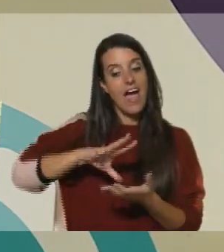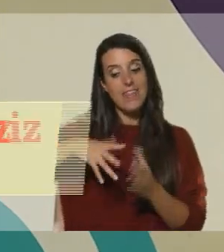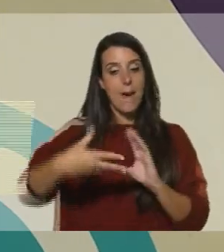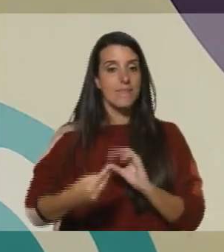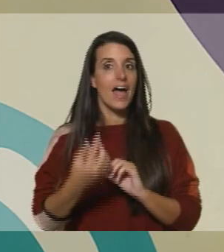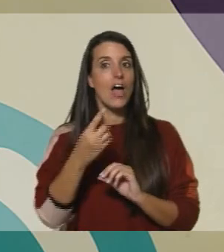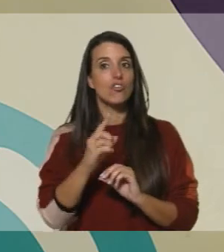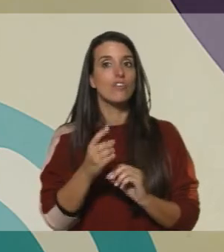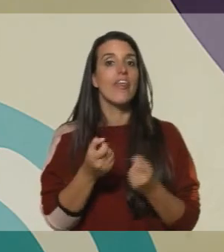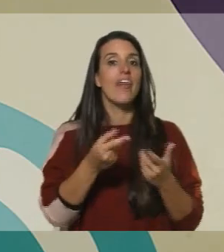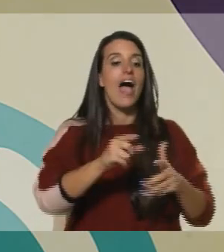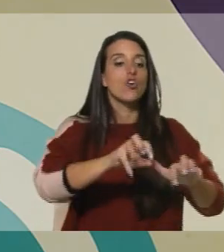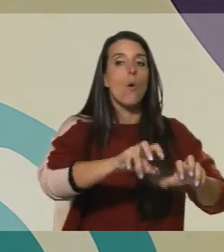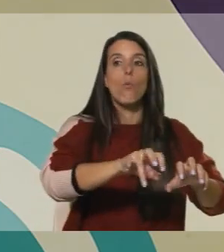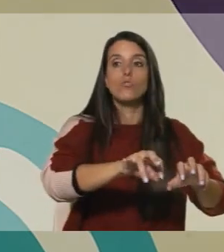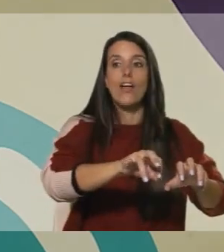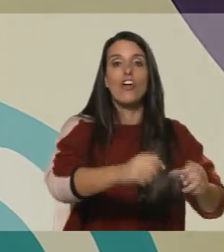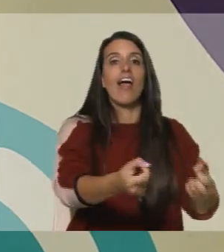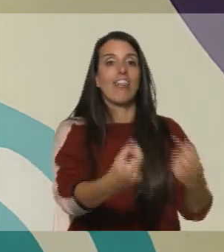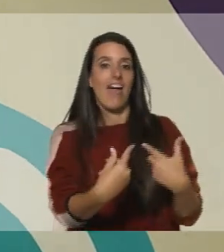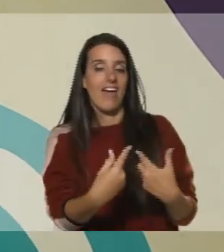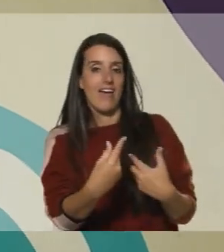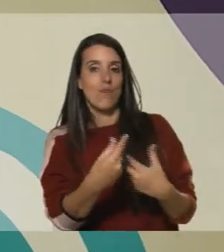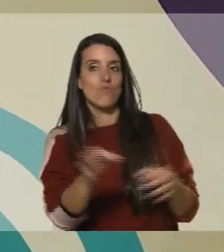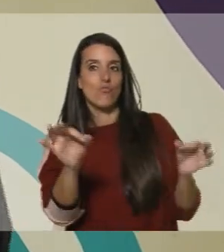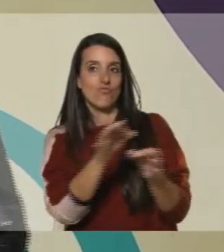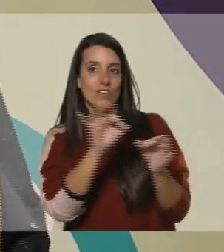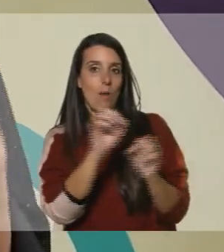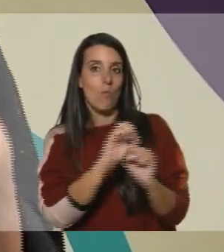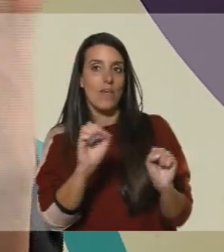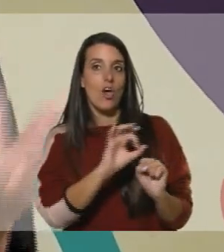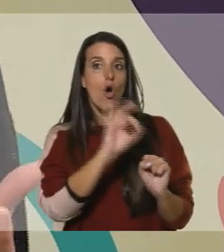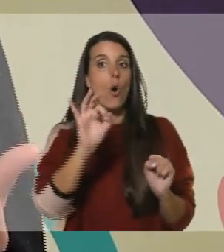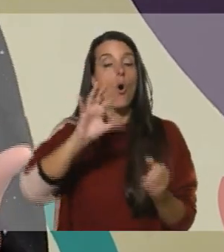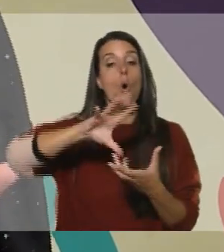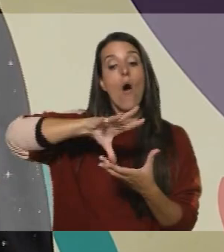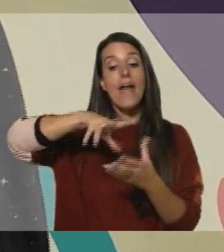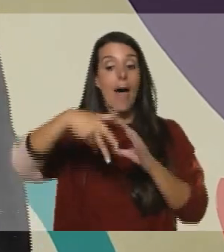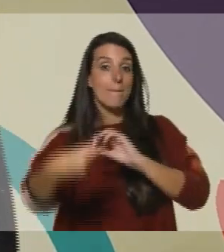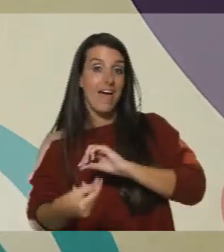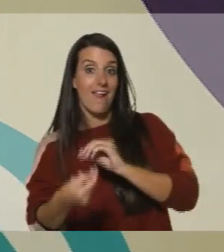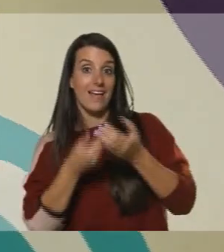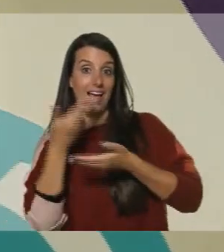bueno, un poco ese es como el arte de poder hacer una reducción o una reversión del tema.